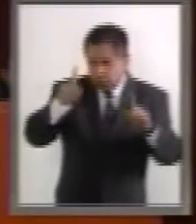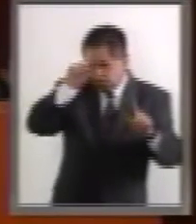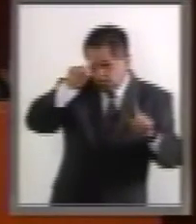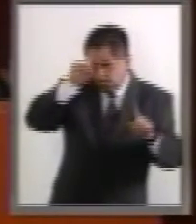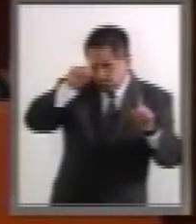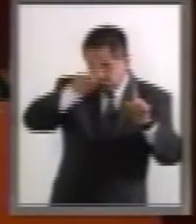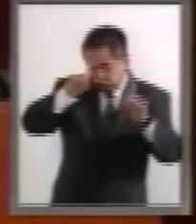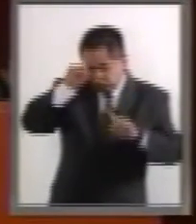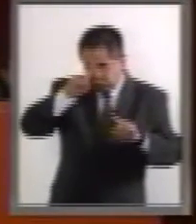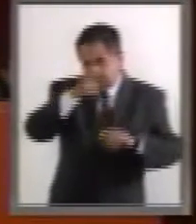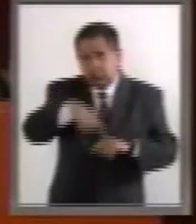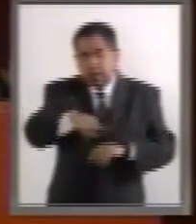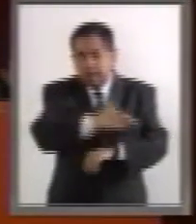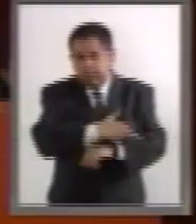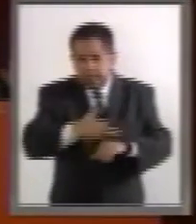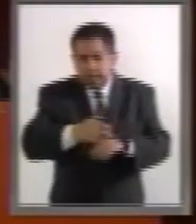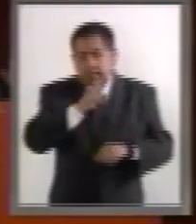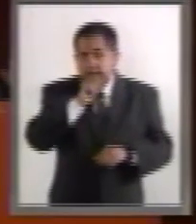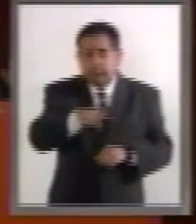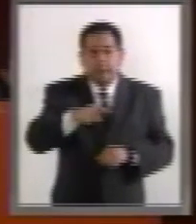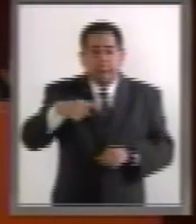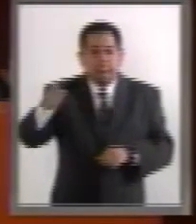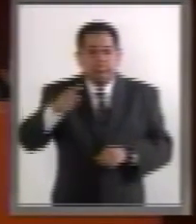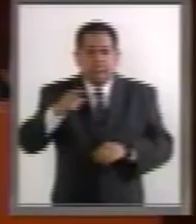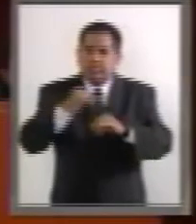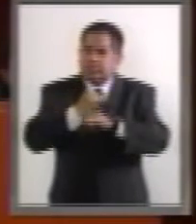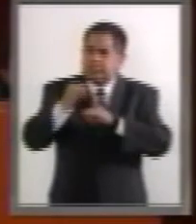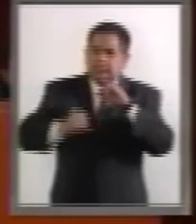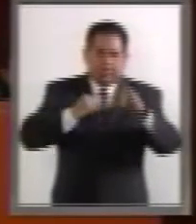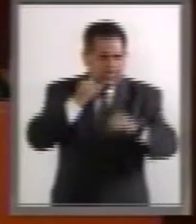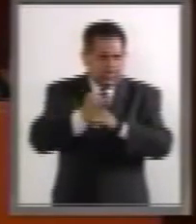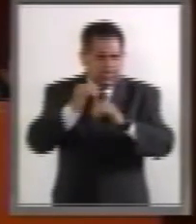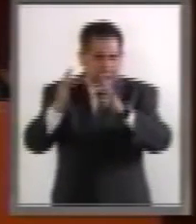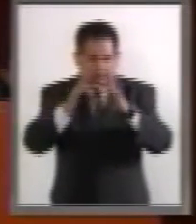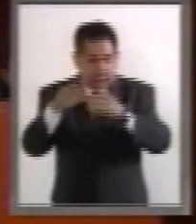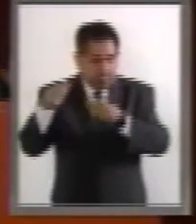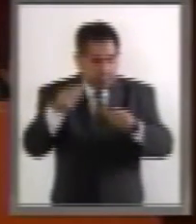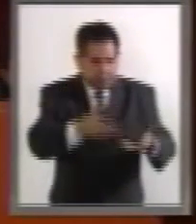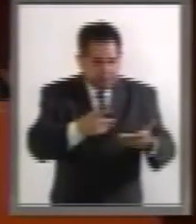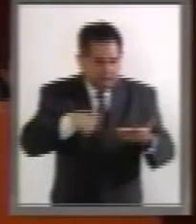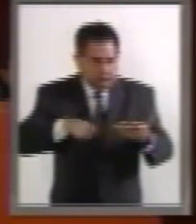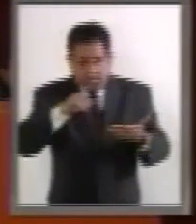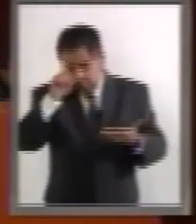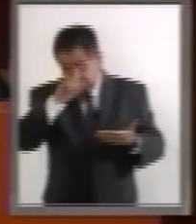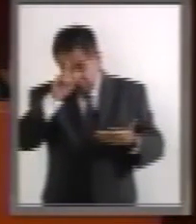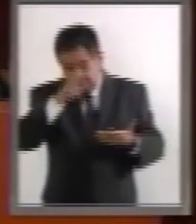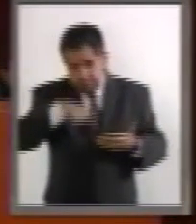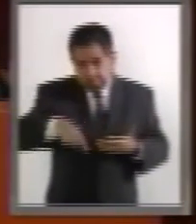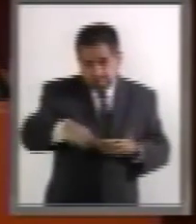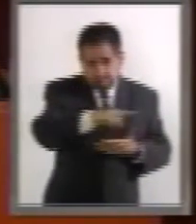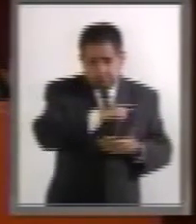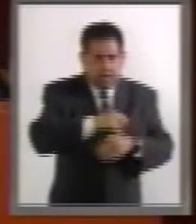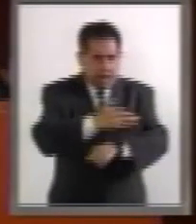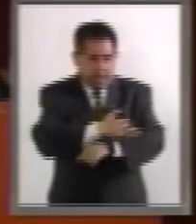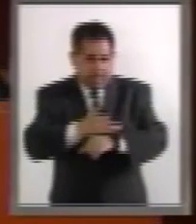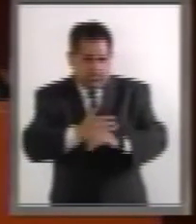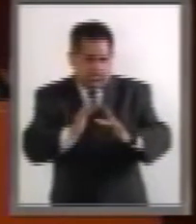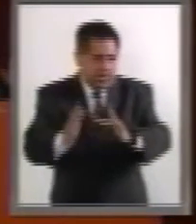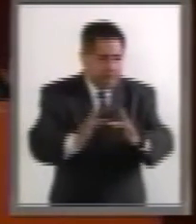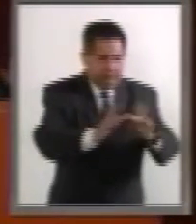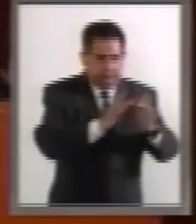las familias y también las propias redes y organizaciones que han construido las propias familias de